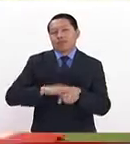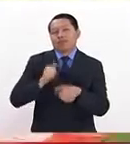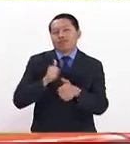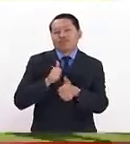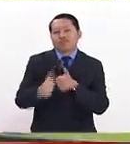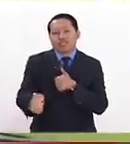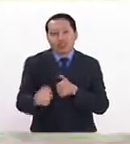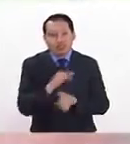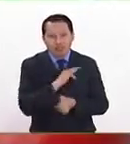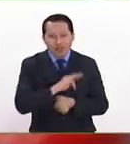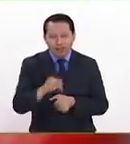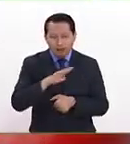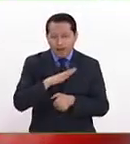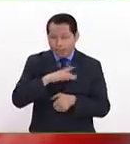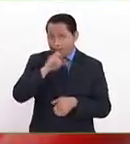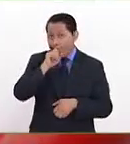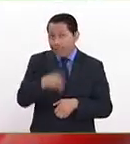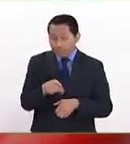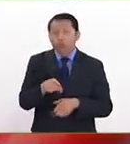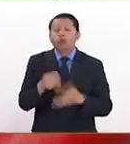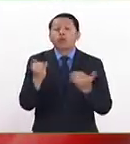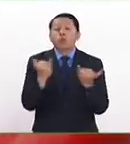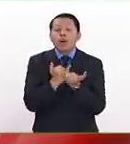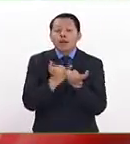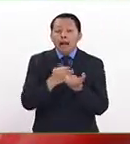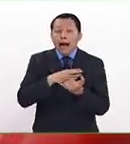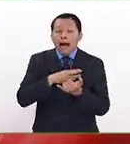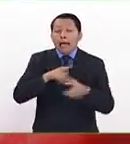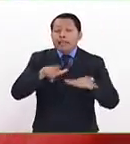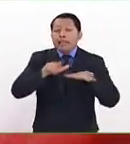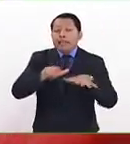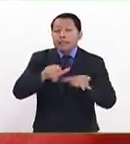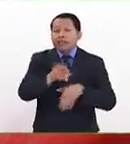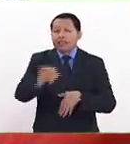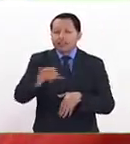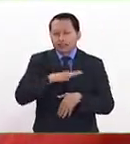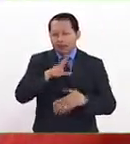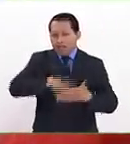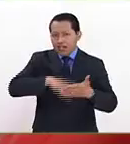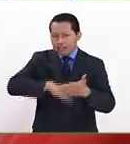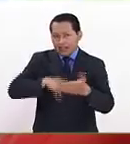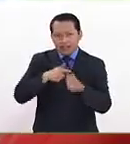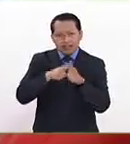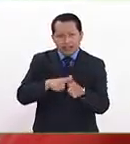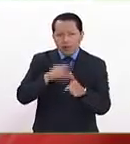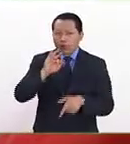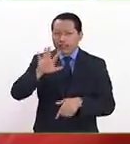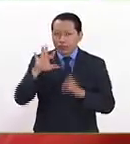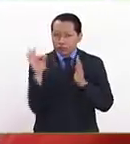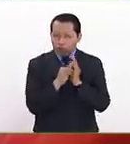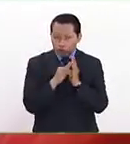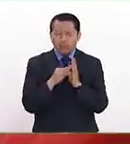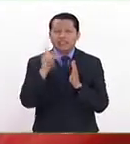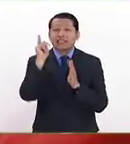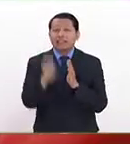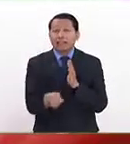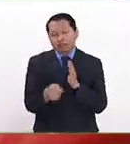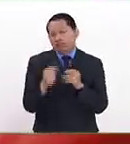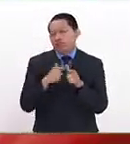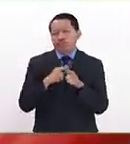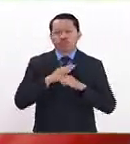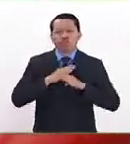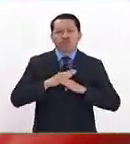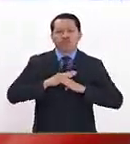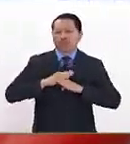la clasificación general sobre los merengues. Luego de 17 fechas, el Barça se mantiene en la cima con 45 puntos en calidad de invicto